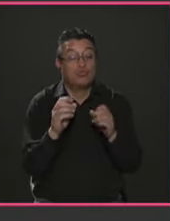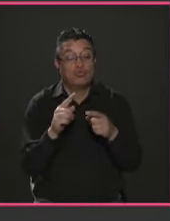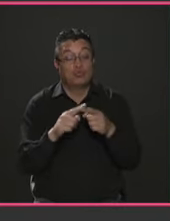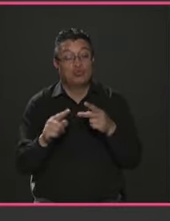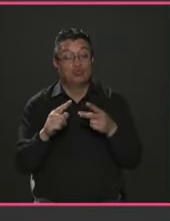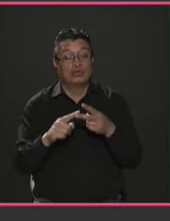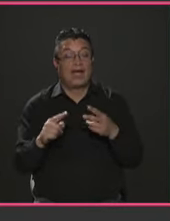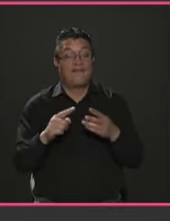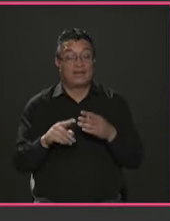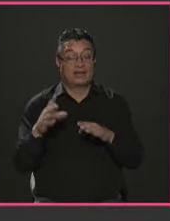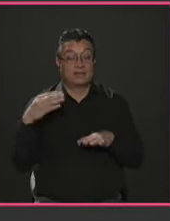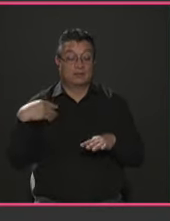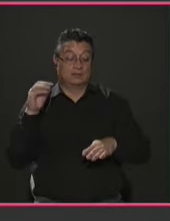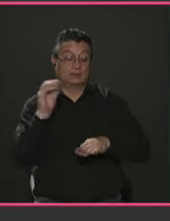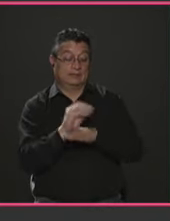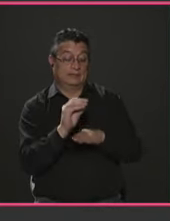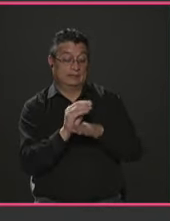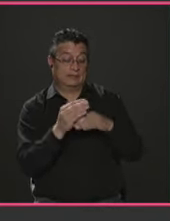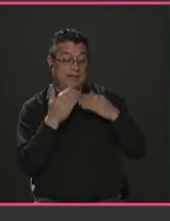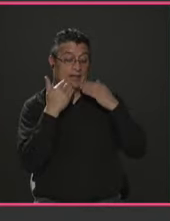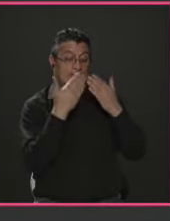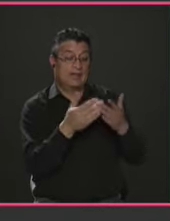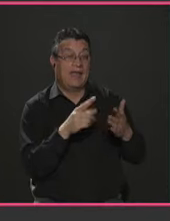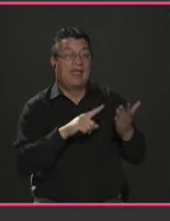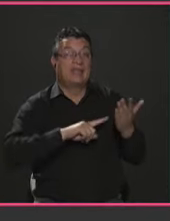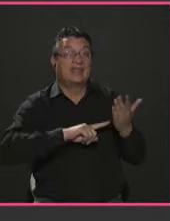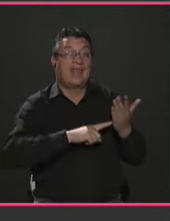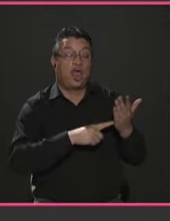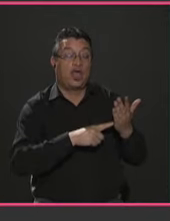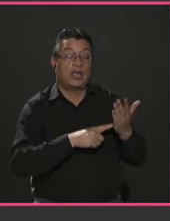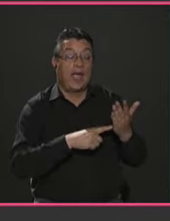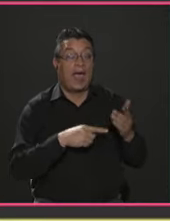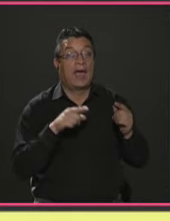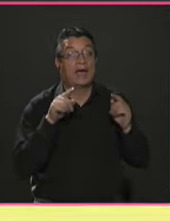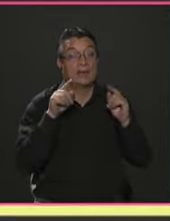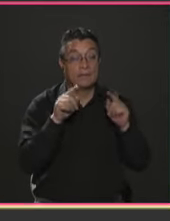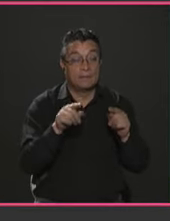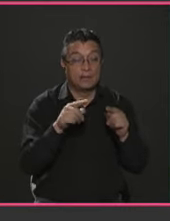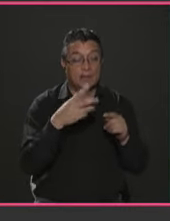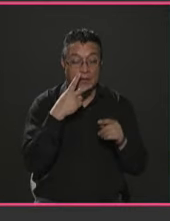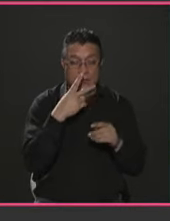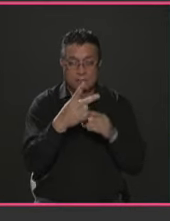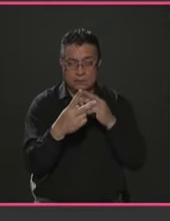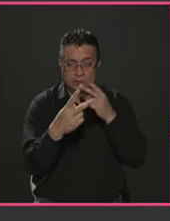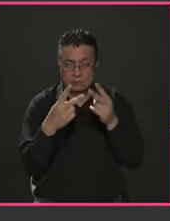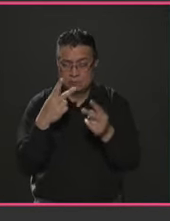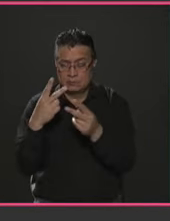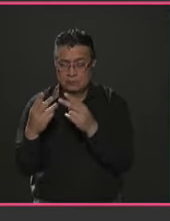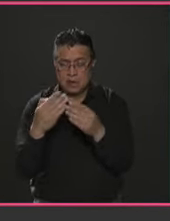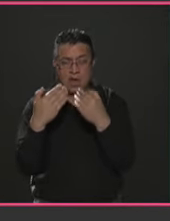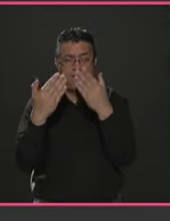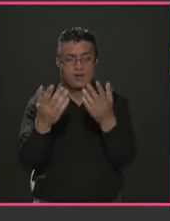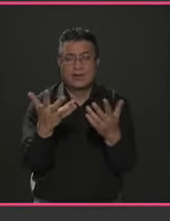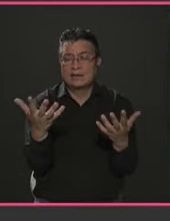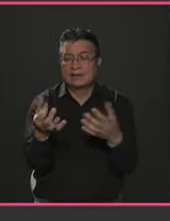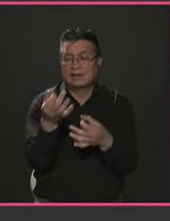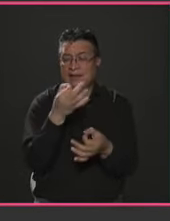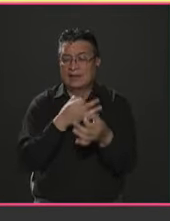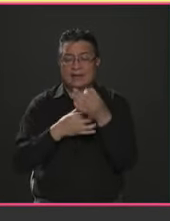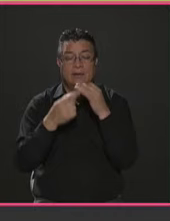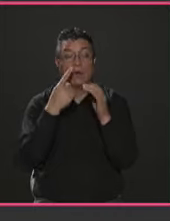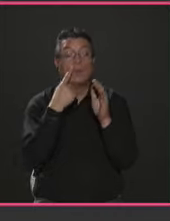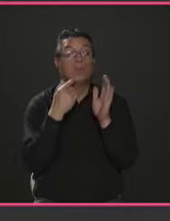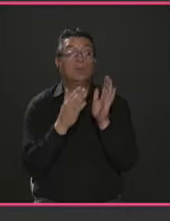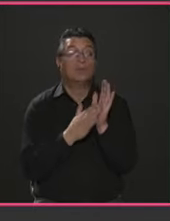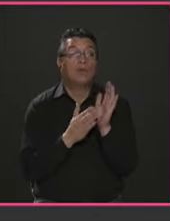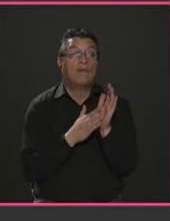los los proveedores de tecnología Sí este salimos a mirar a ver qué es lo que nos decía la evidencia